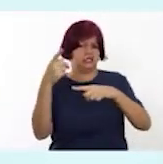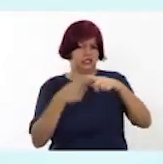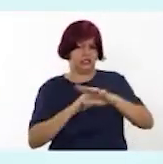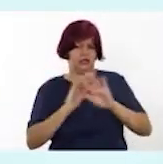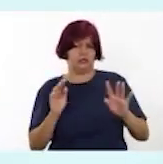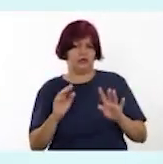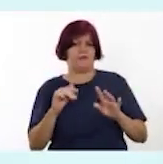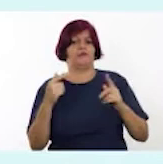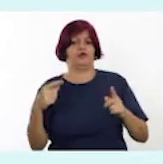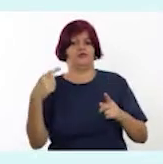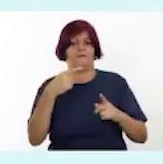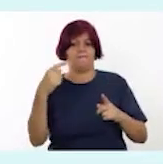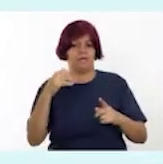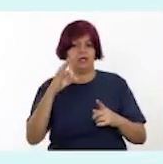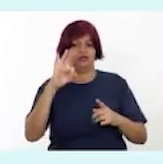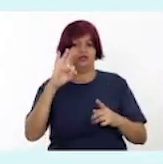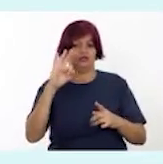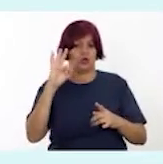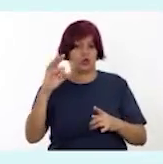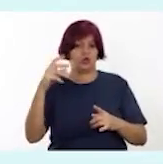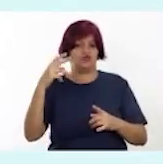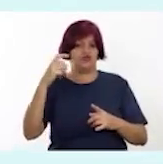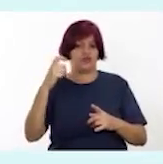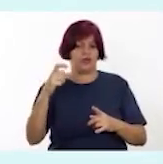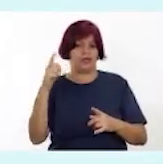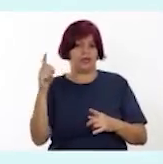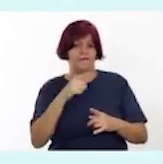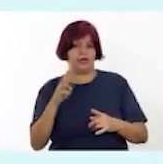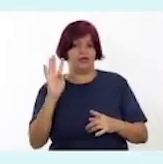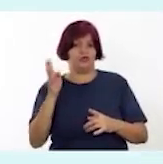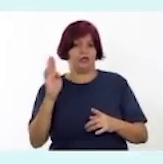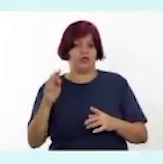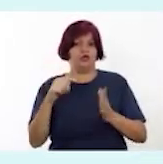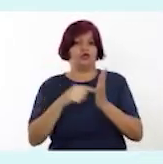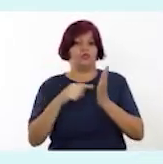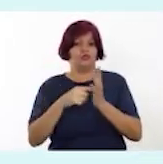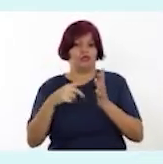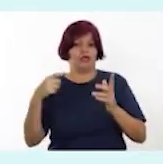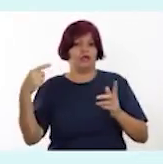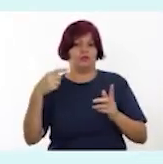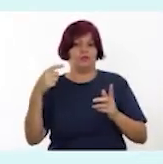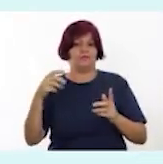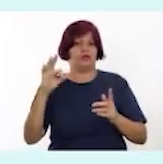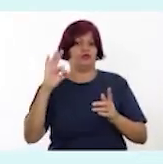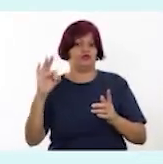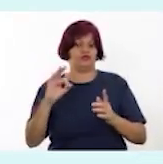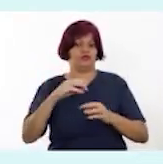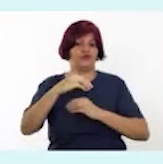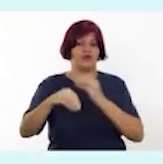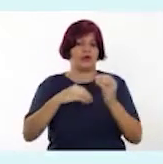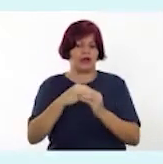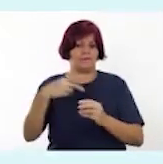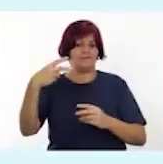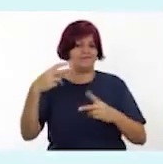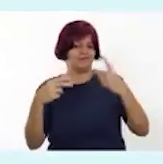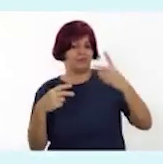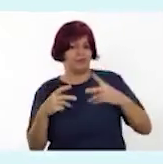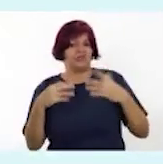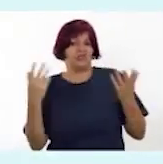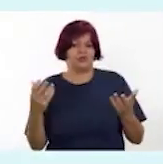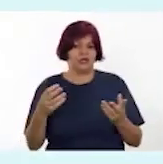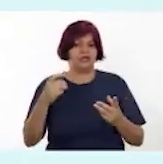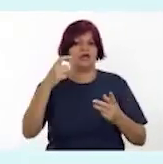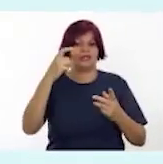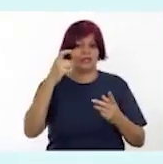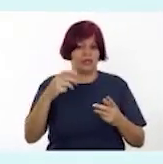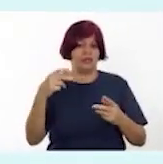menos 8x menor que 14, cuando se multiplica por menos 8, cambia el sentido de desigualdad y nos queda x mayor que 14